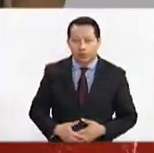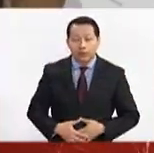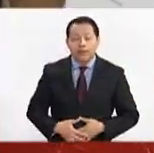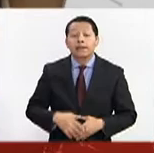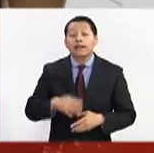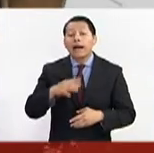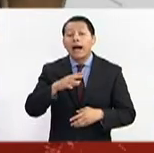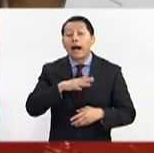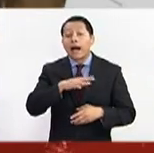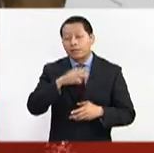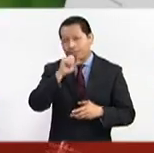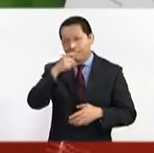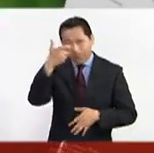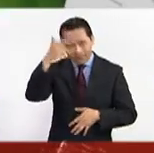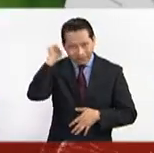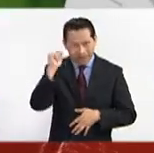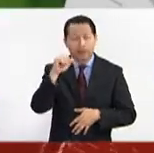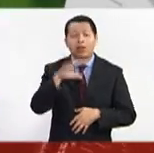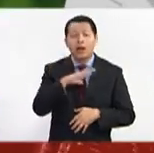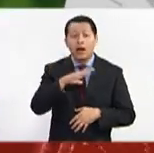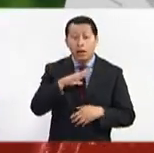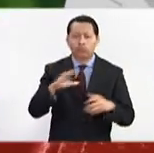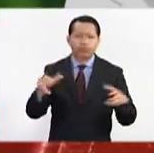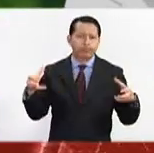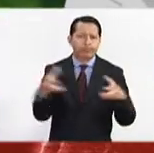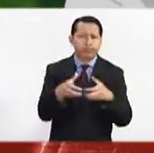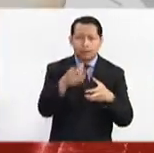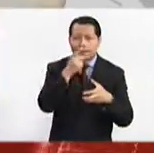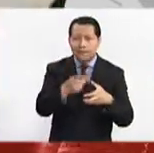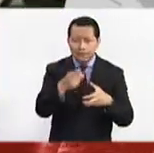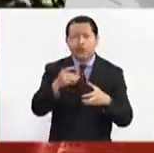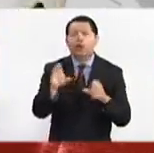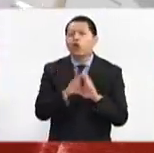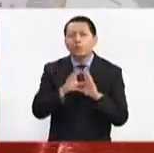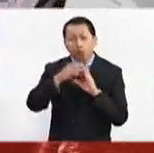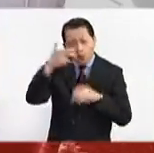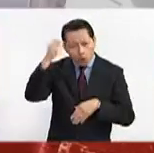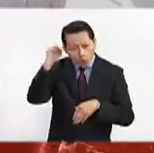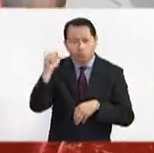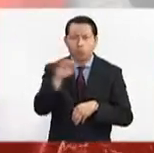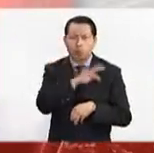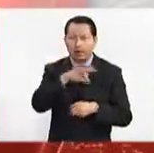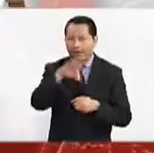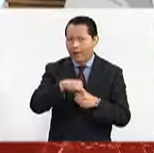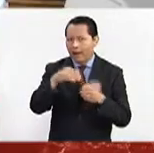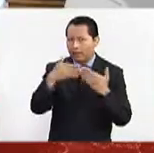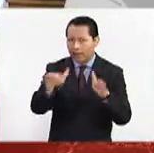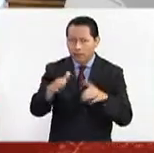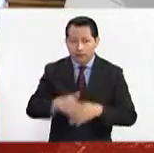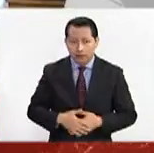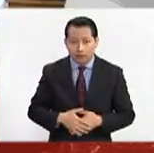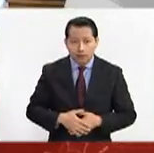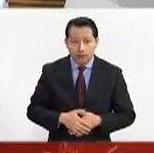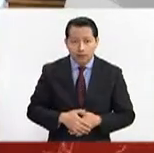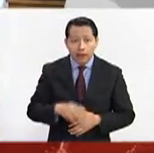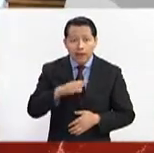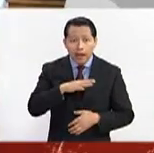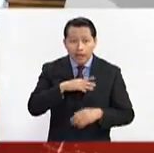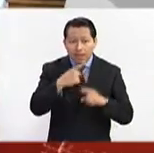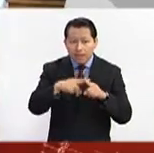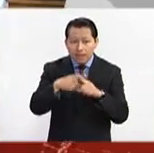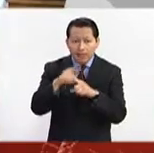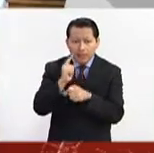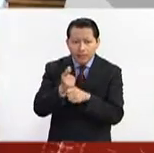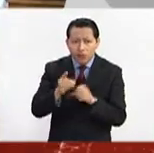Los aspirantes presidenciales del Frente Ciudadano piden que el candidato sea elegido por una elección abierta. Descubridores de los mecanismos